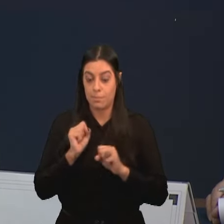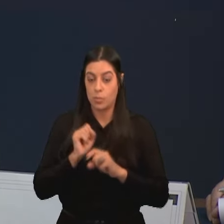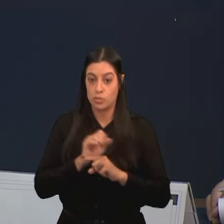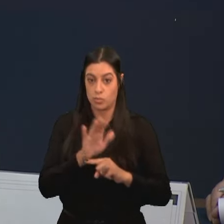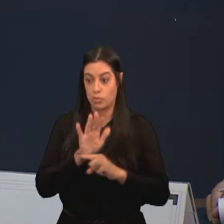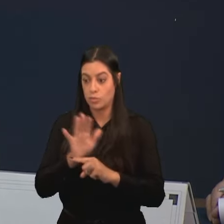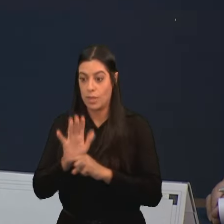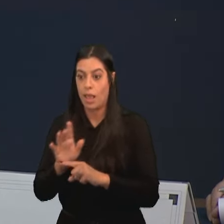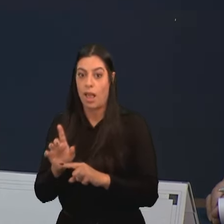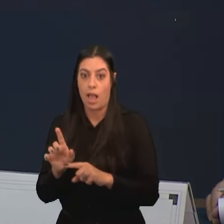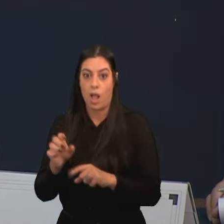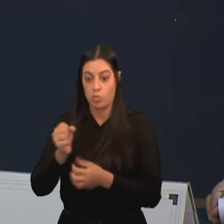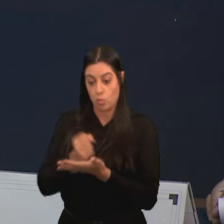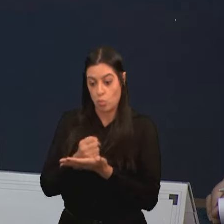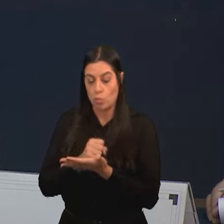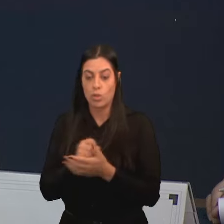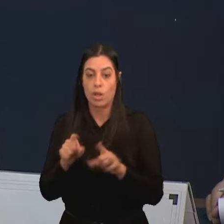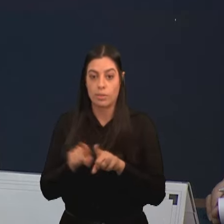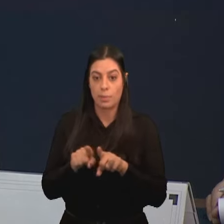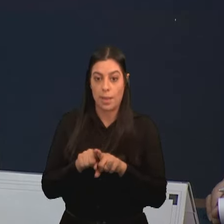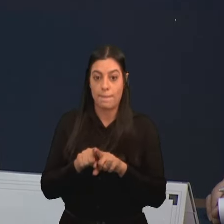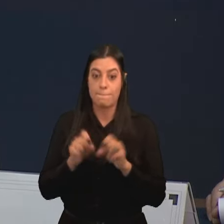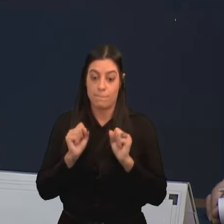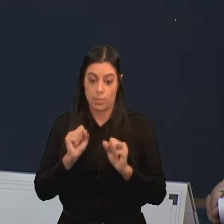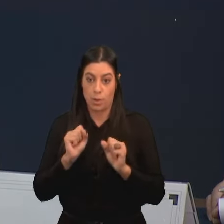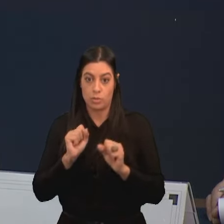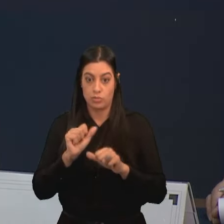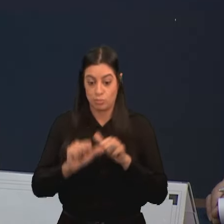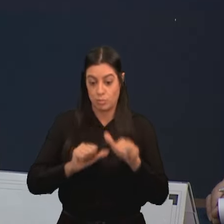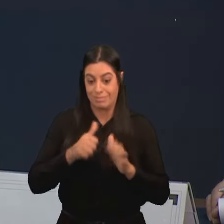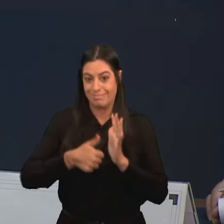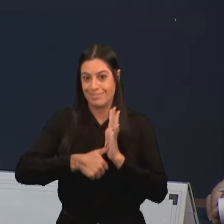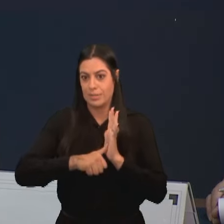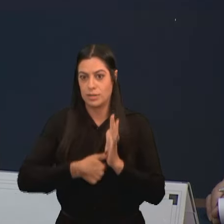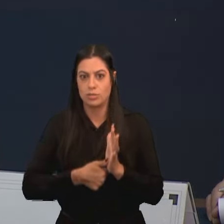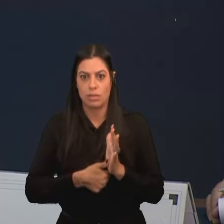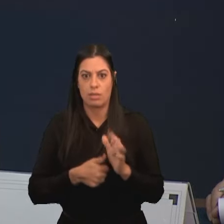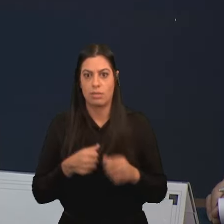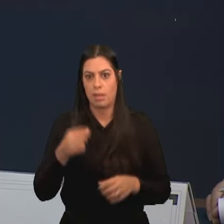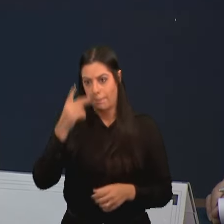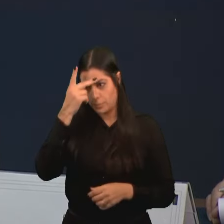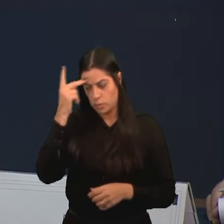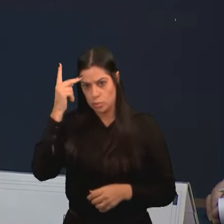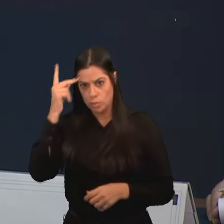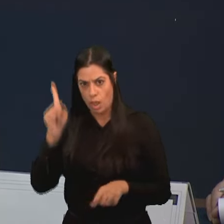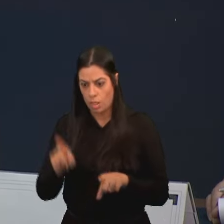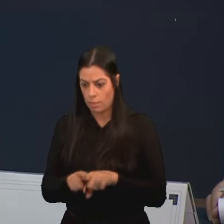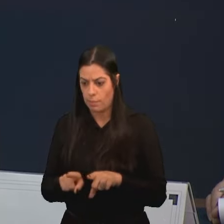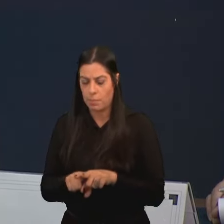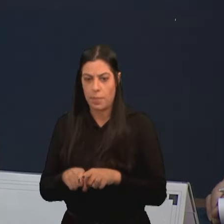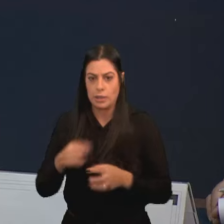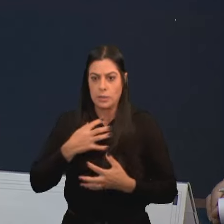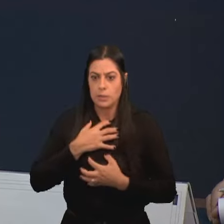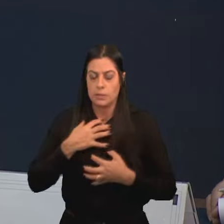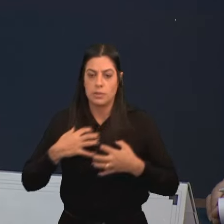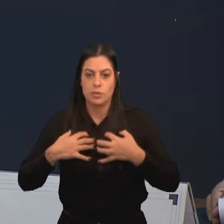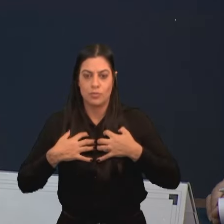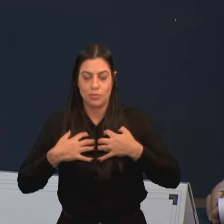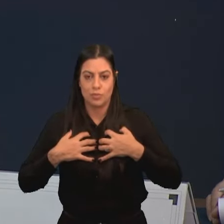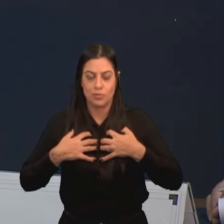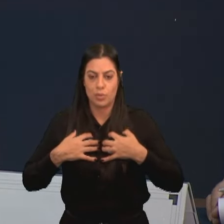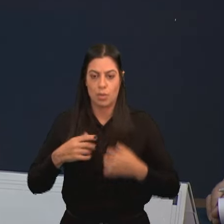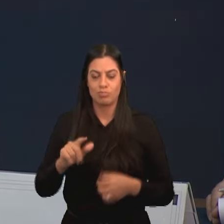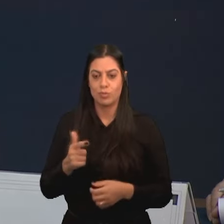estos estímulos pueden ayudar al control y cambiar la identidad también de la persona. Un ejemplo de estímulos